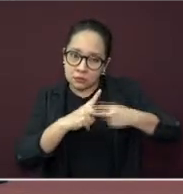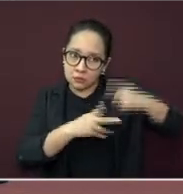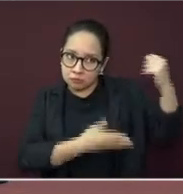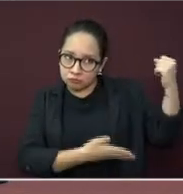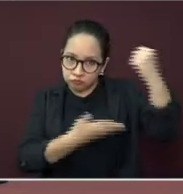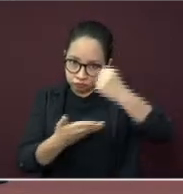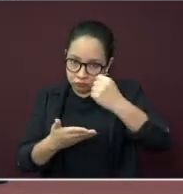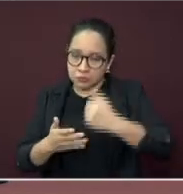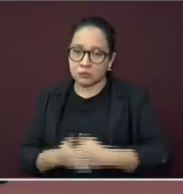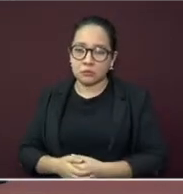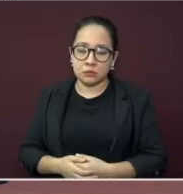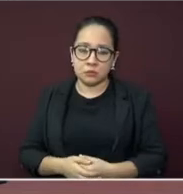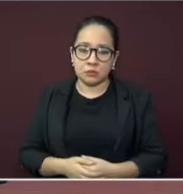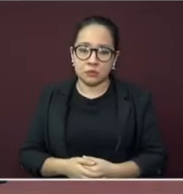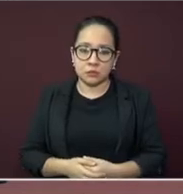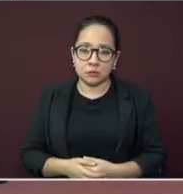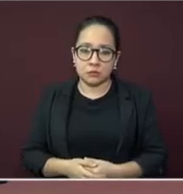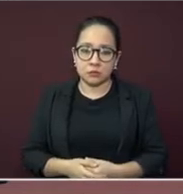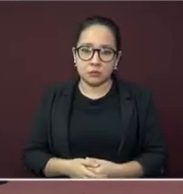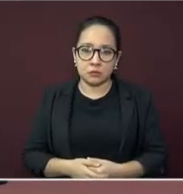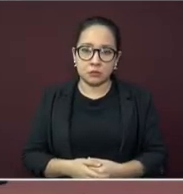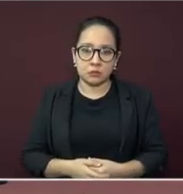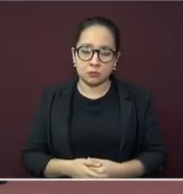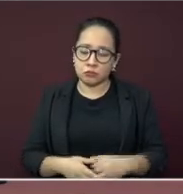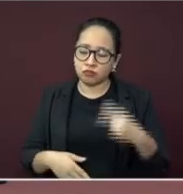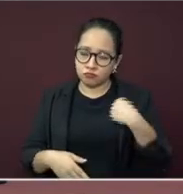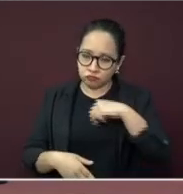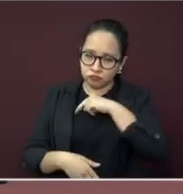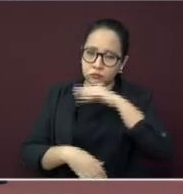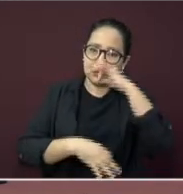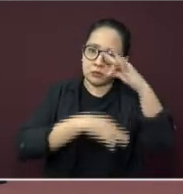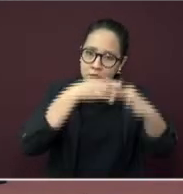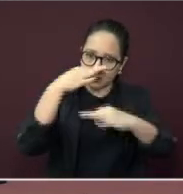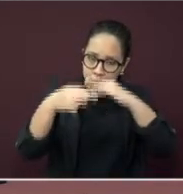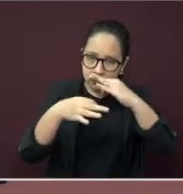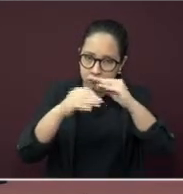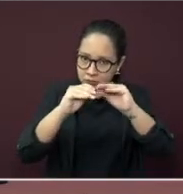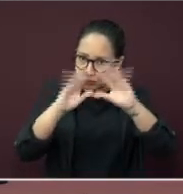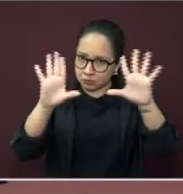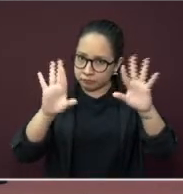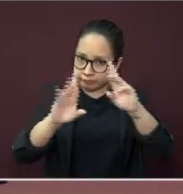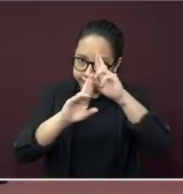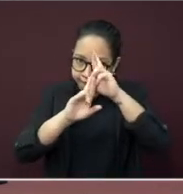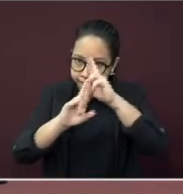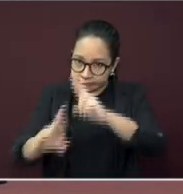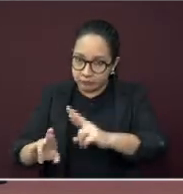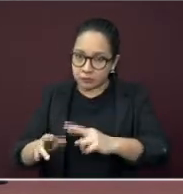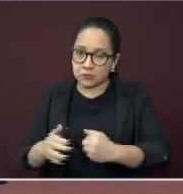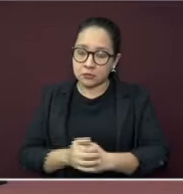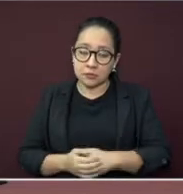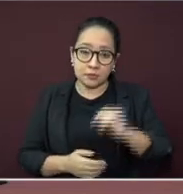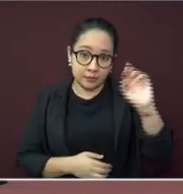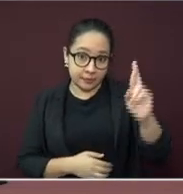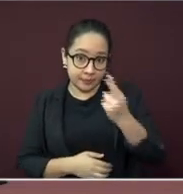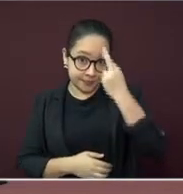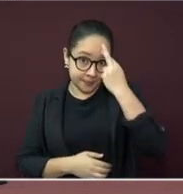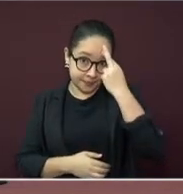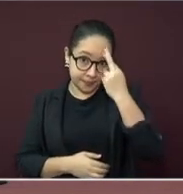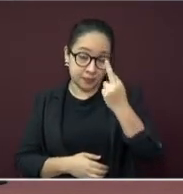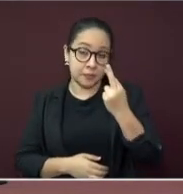decimos clarito y respetuosamente recuerden ustedes que nosotros